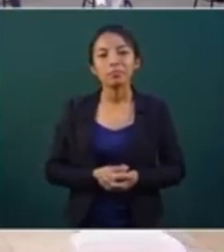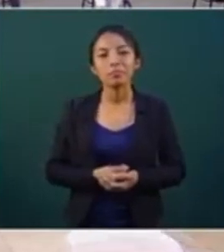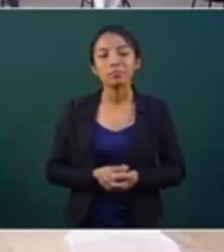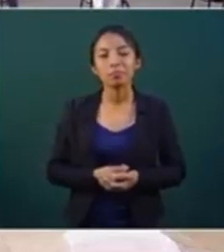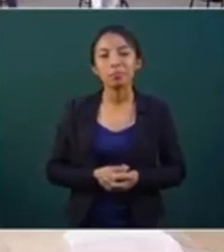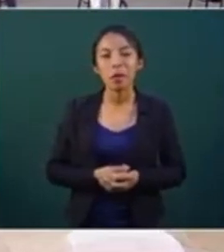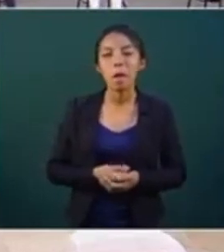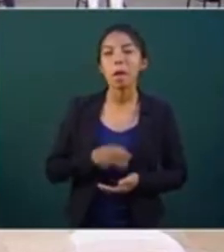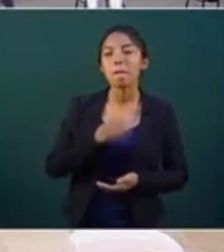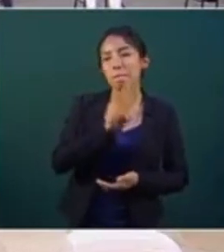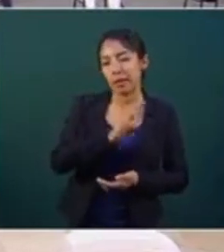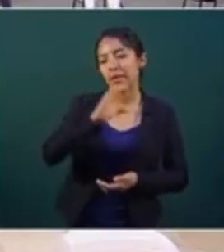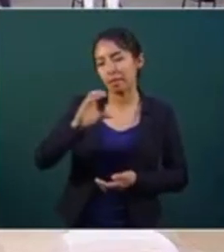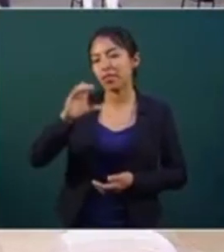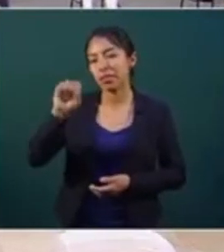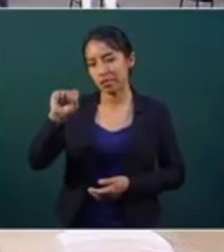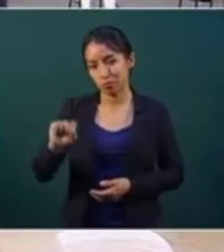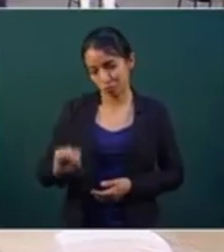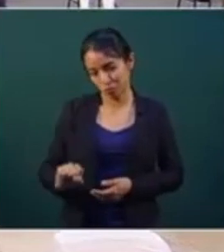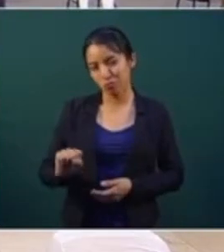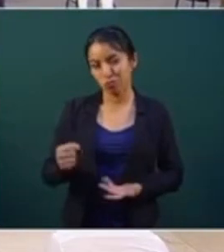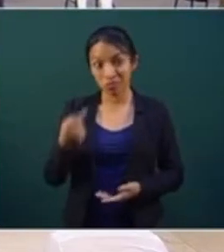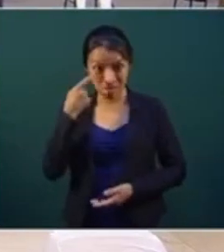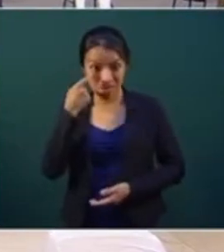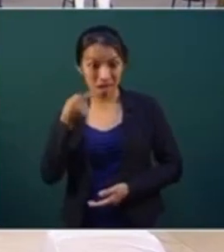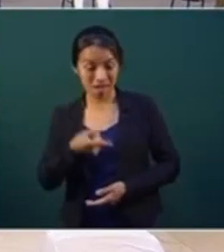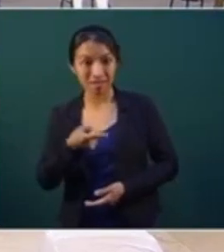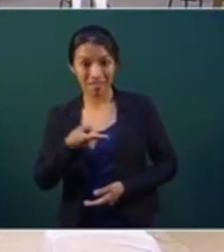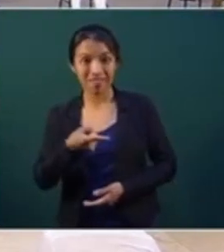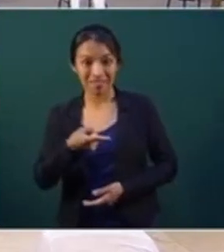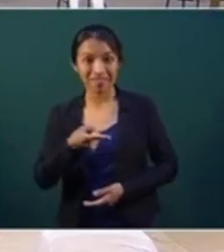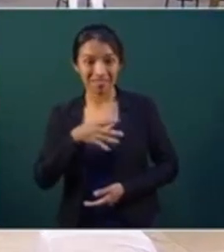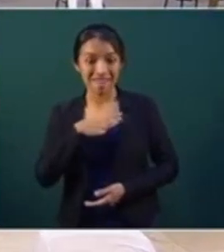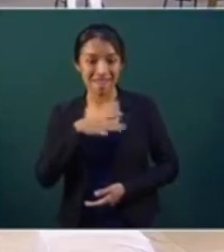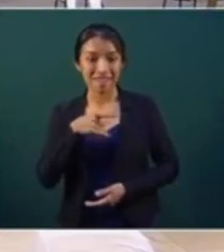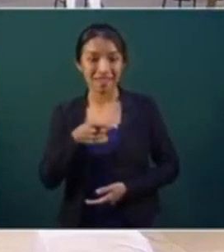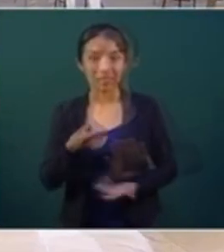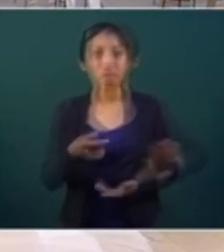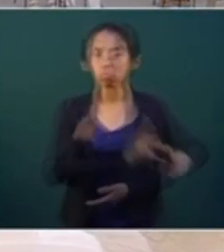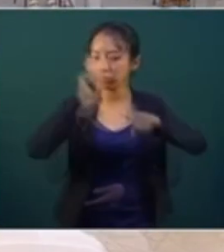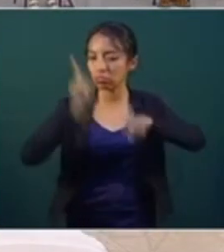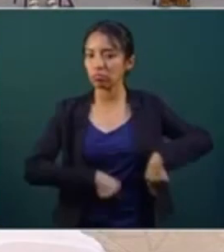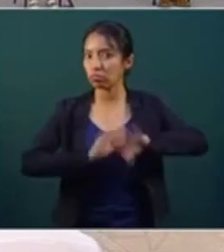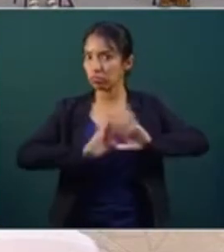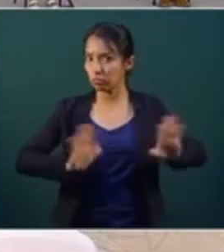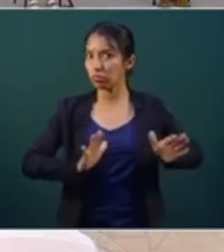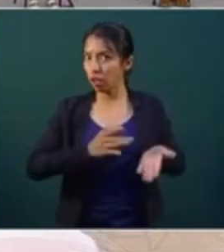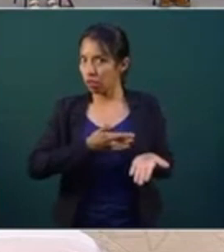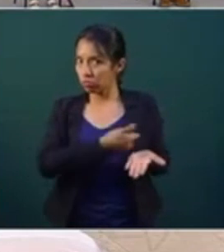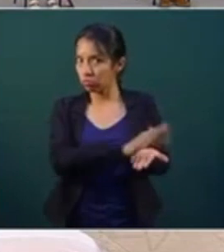Baja California Sur. Aquí está, Baja California Sur. Incluso Durango, ¿eh?